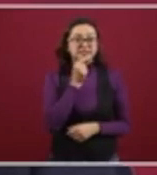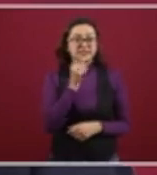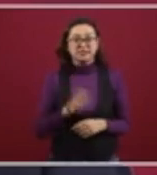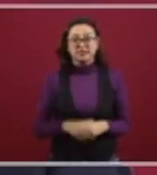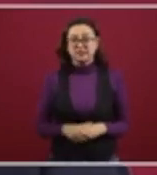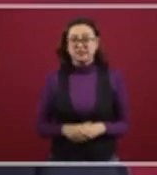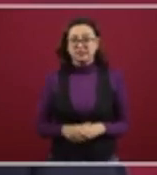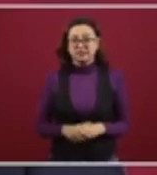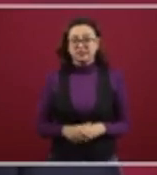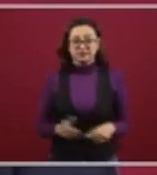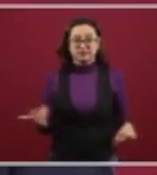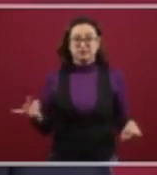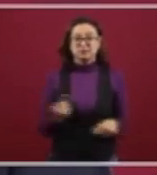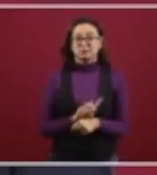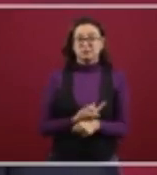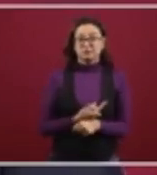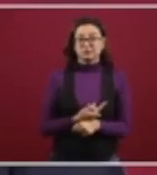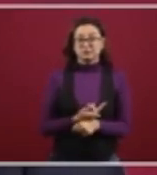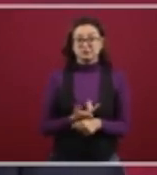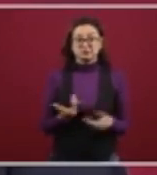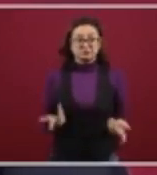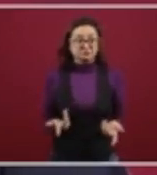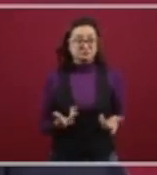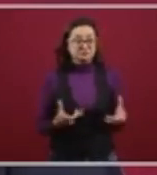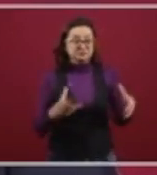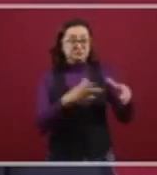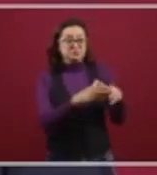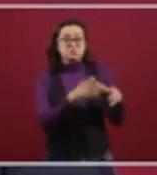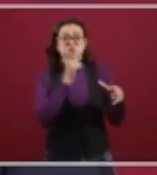y la que había estaba